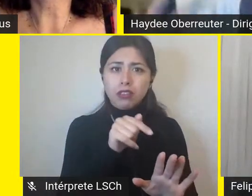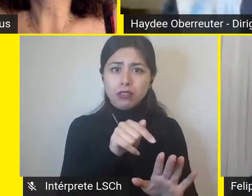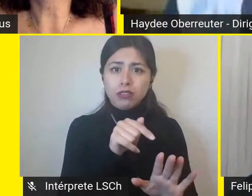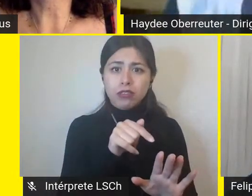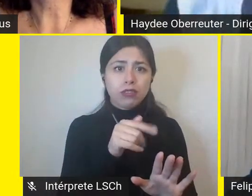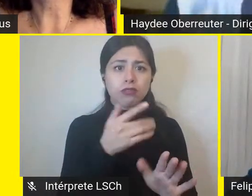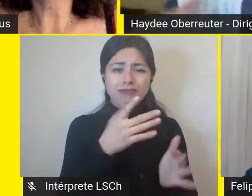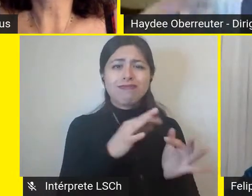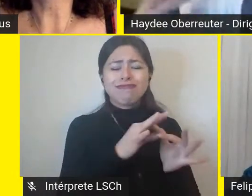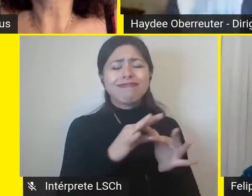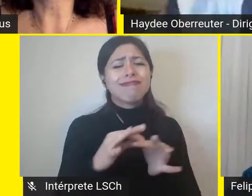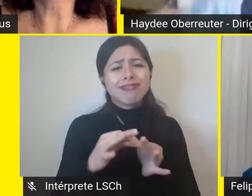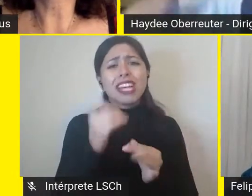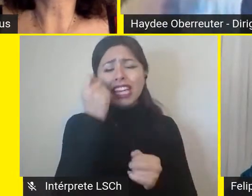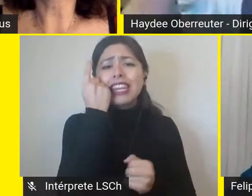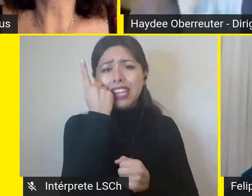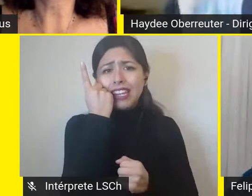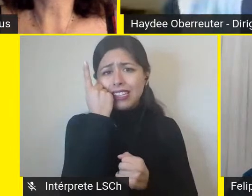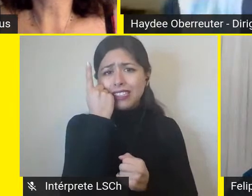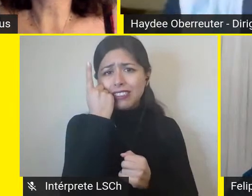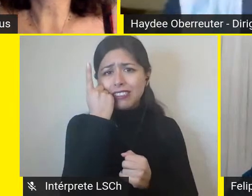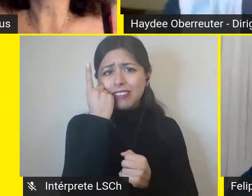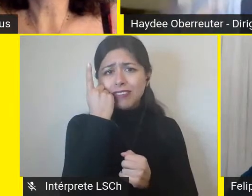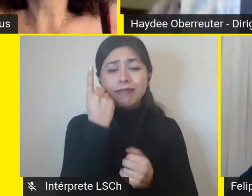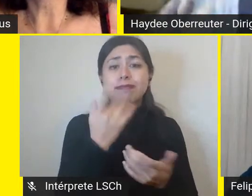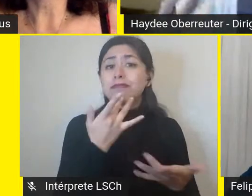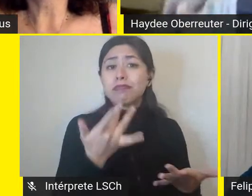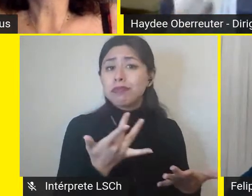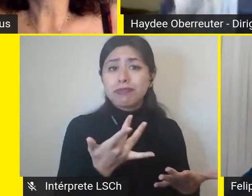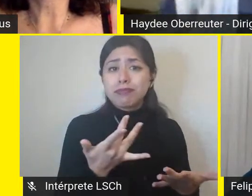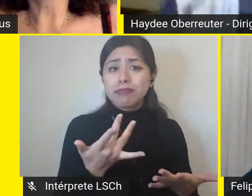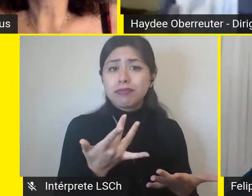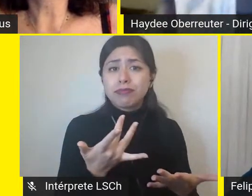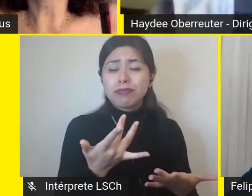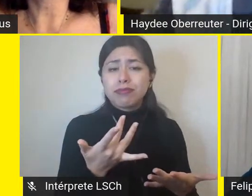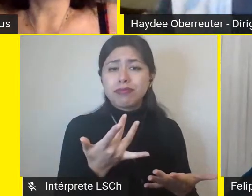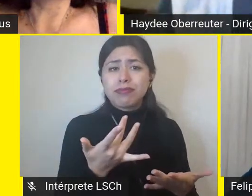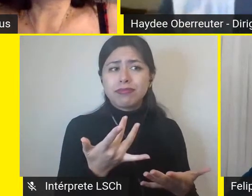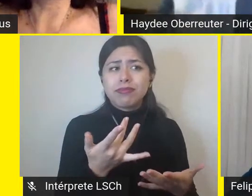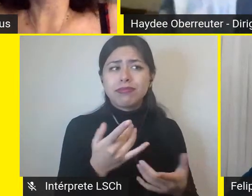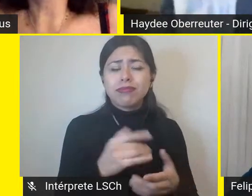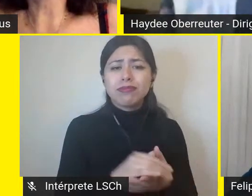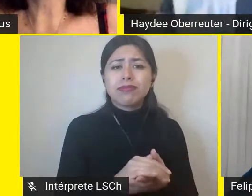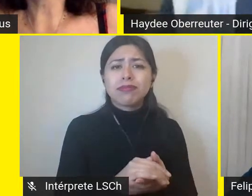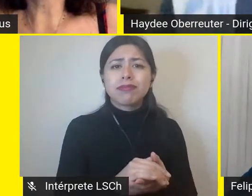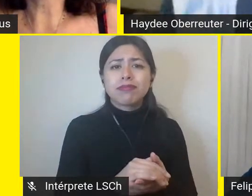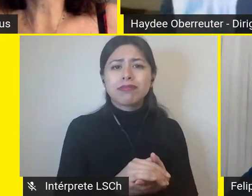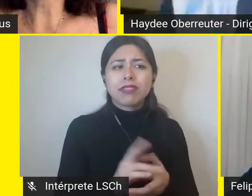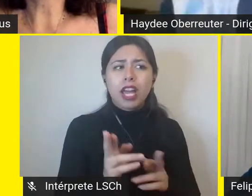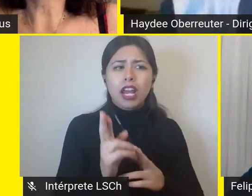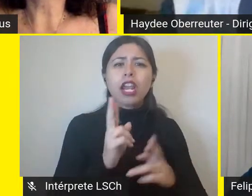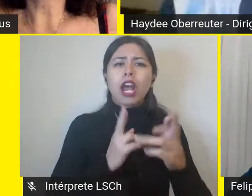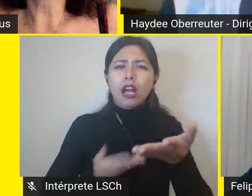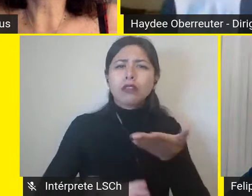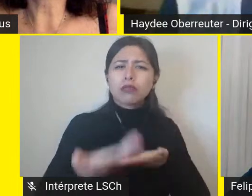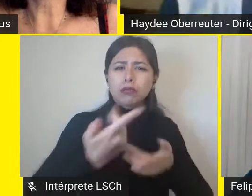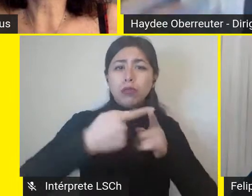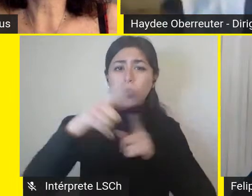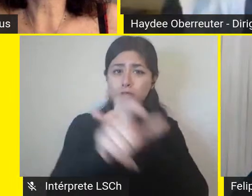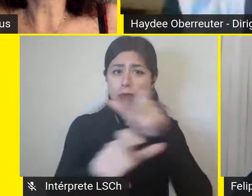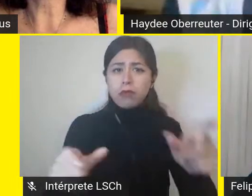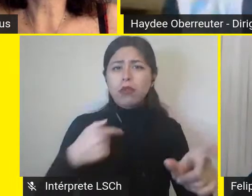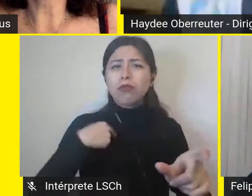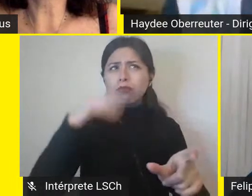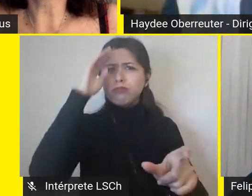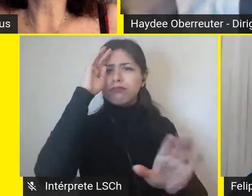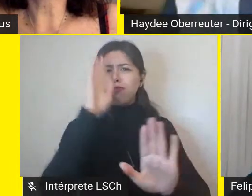es razonable, que es entendible, que es incluso parte del relacionarse con otros, ¿ya? Por